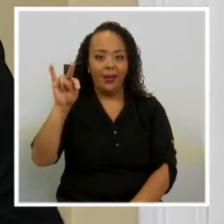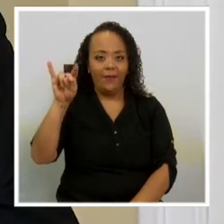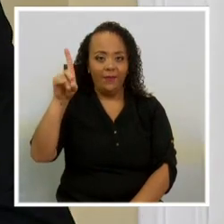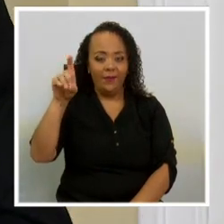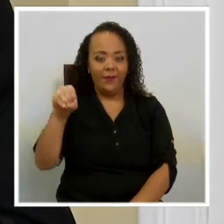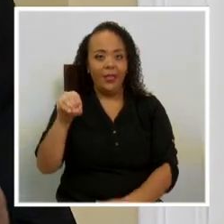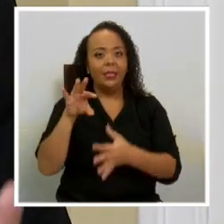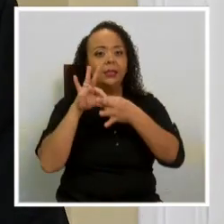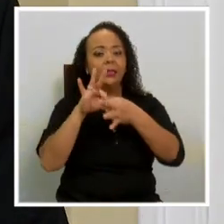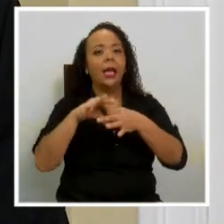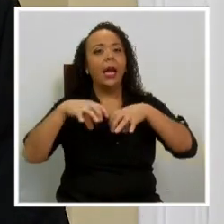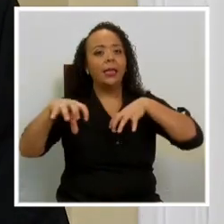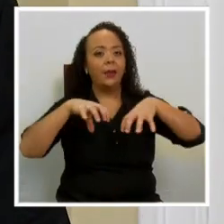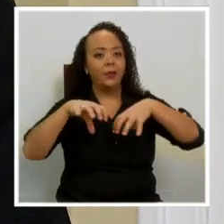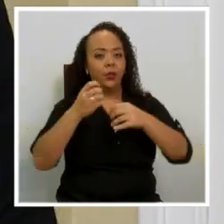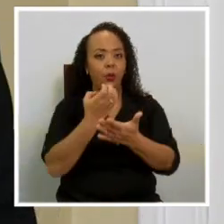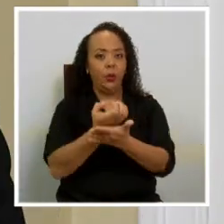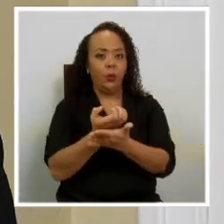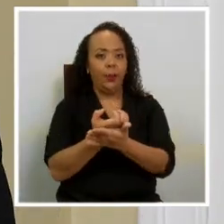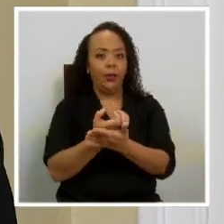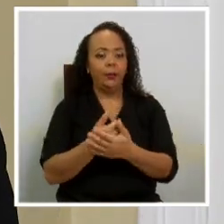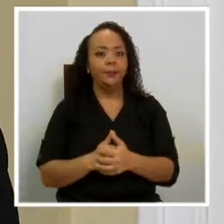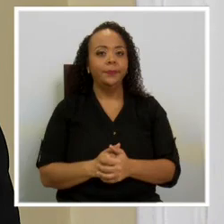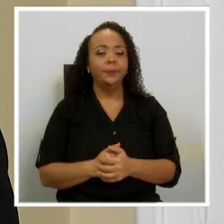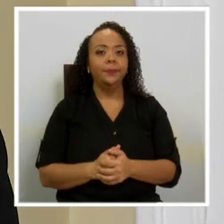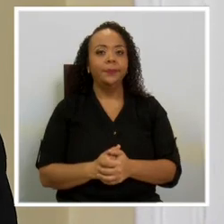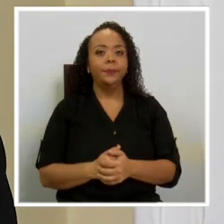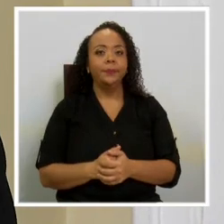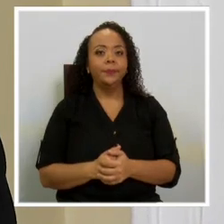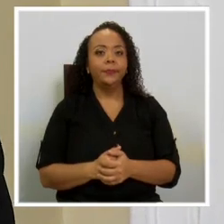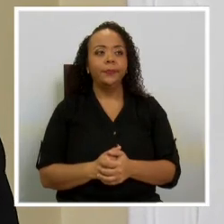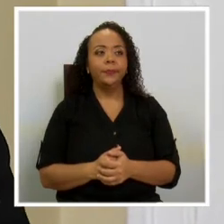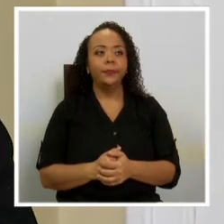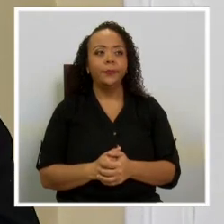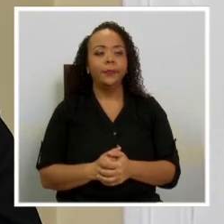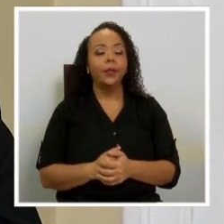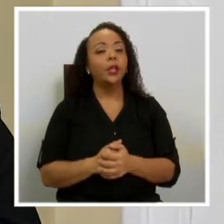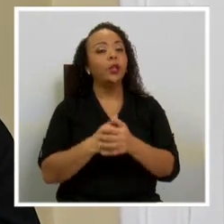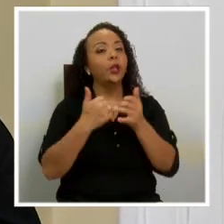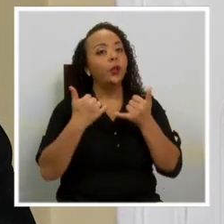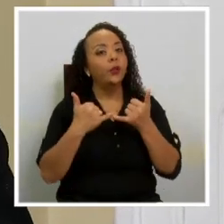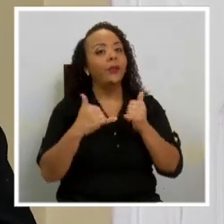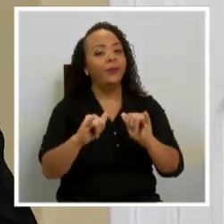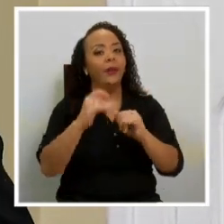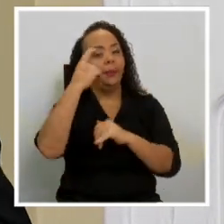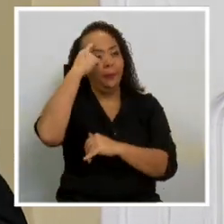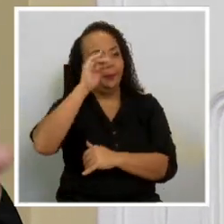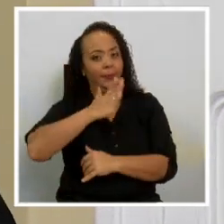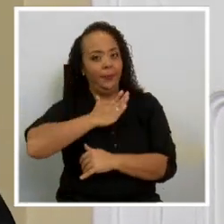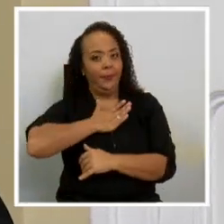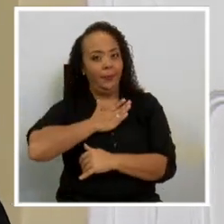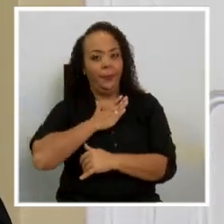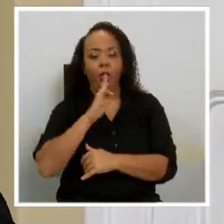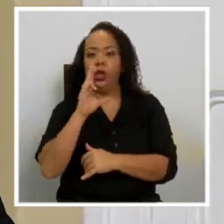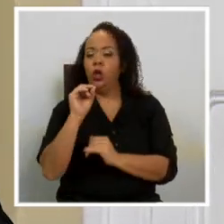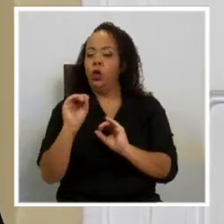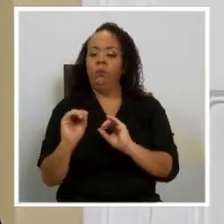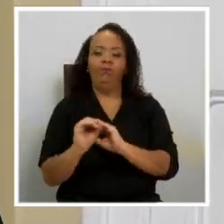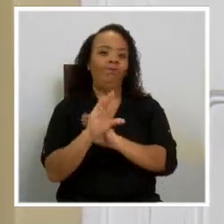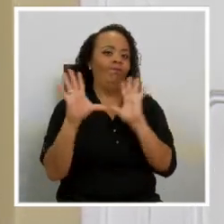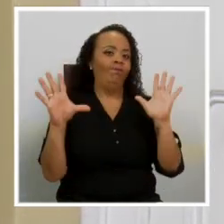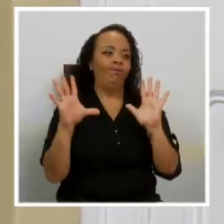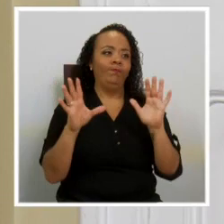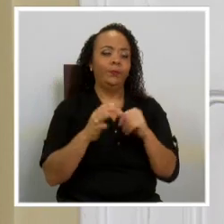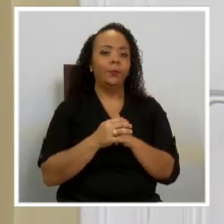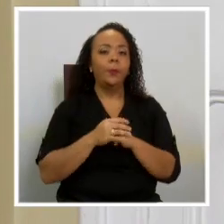la reactivación económica. Y reactivación económica que todavía para mí no está nada clara en qué